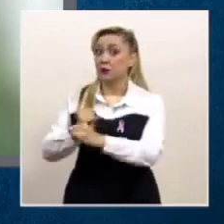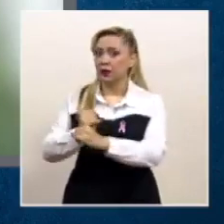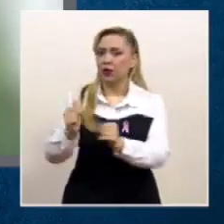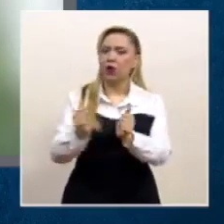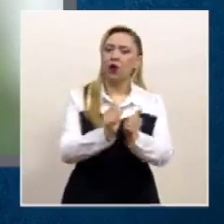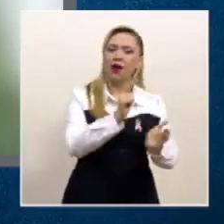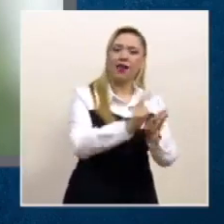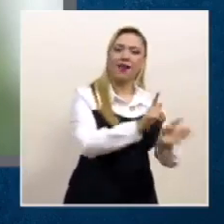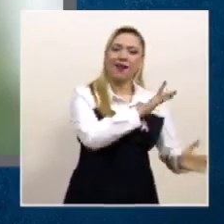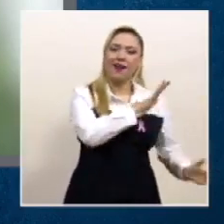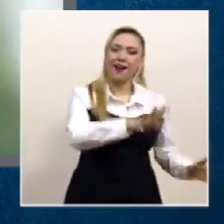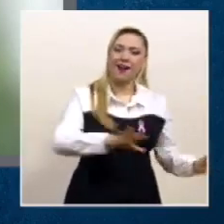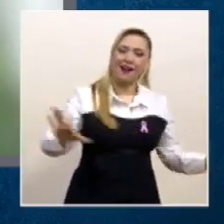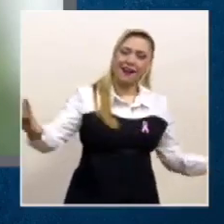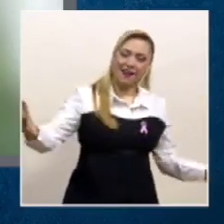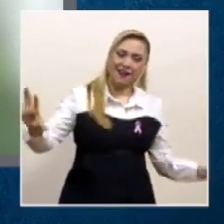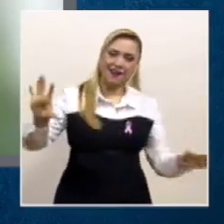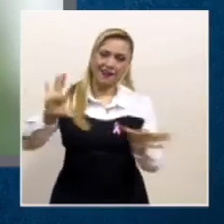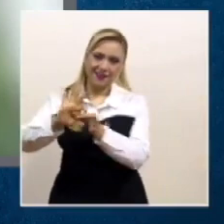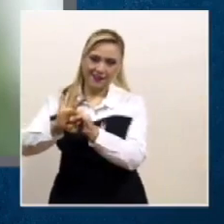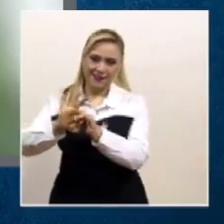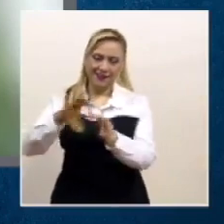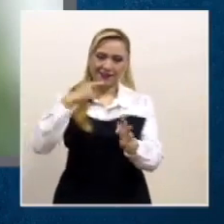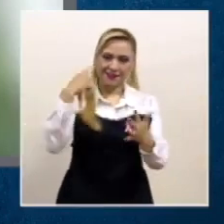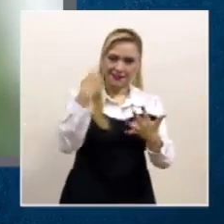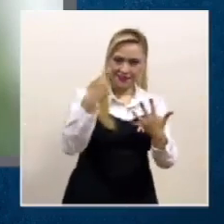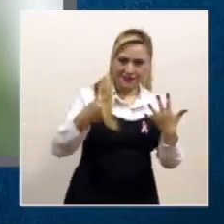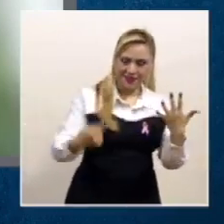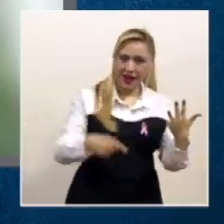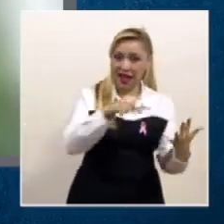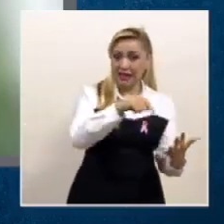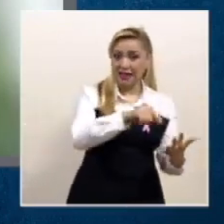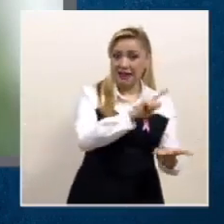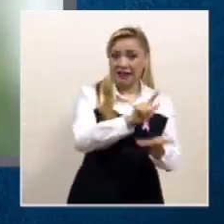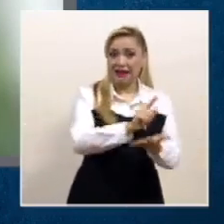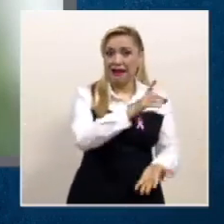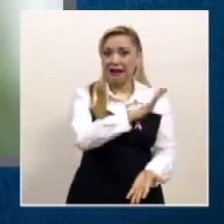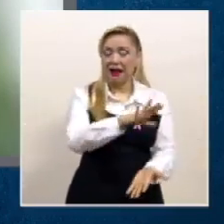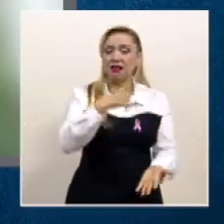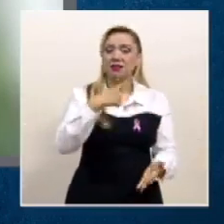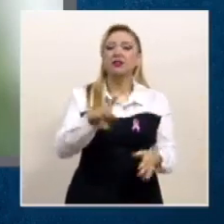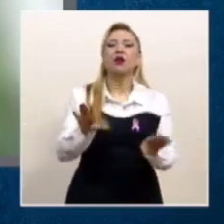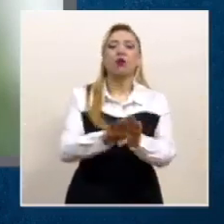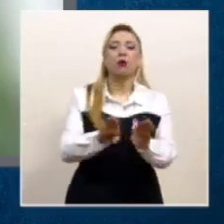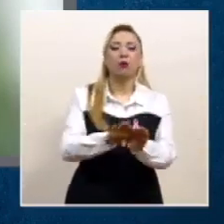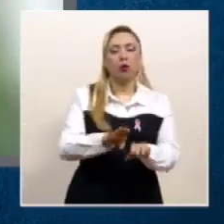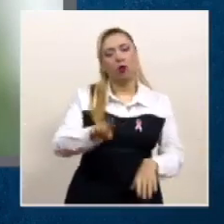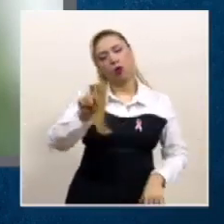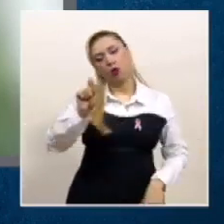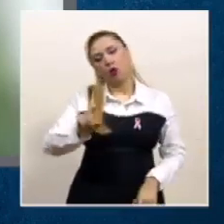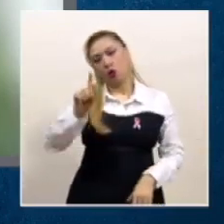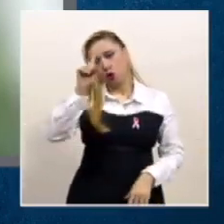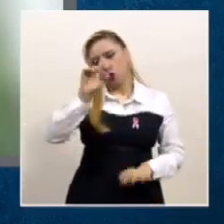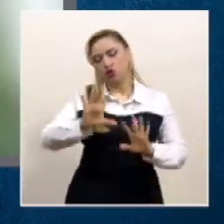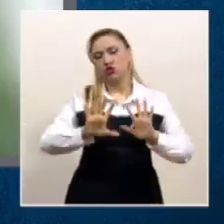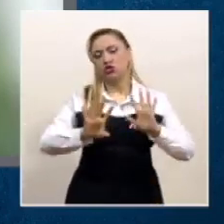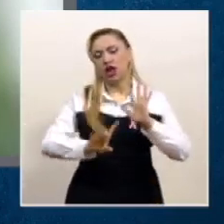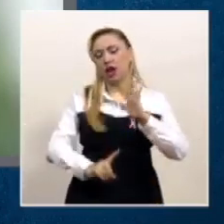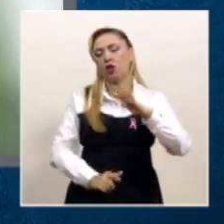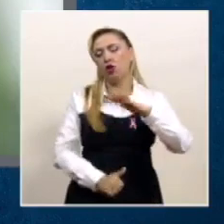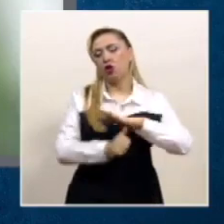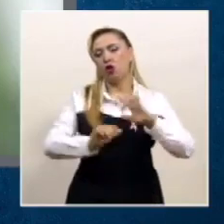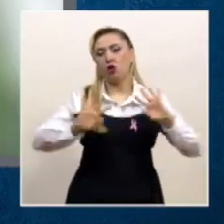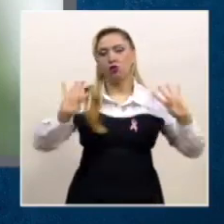Ley General se especifican cuáles son estas vías y entonces se establece que sea un Consejo Nacional para